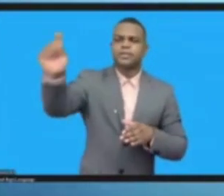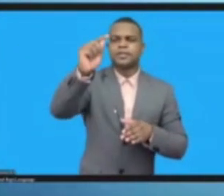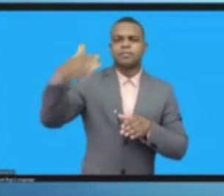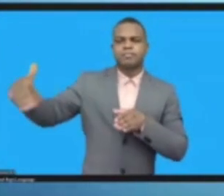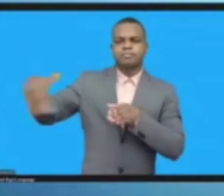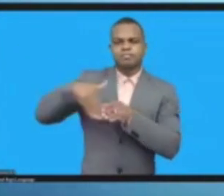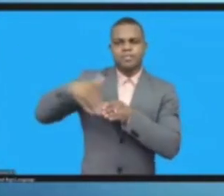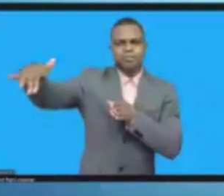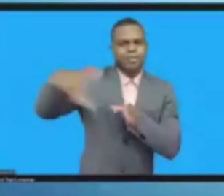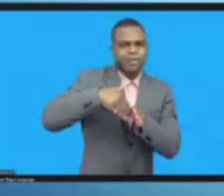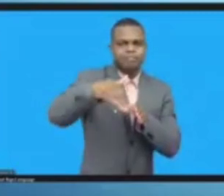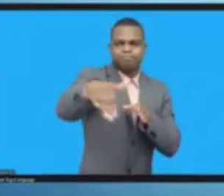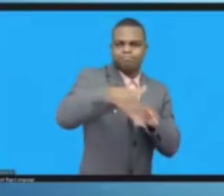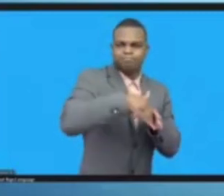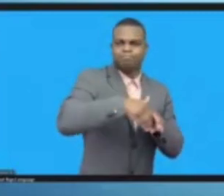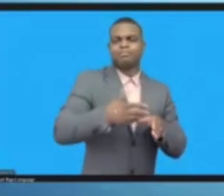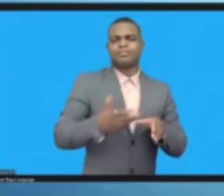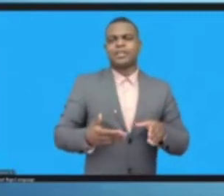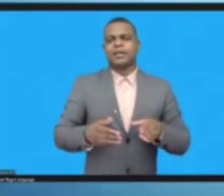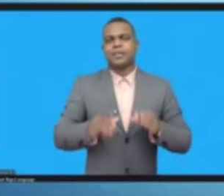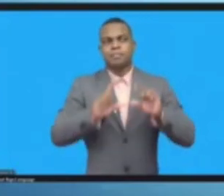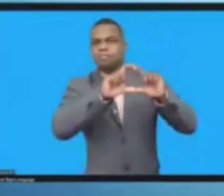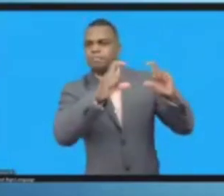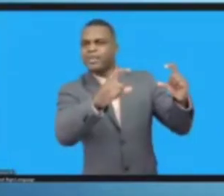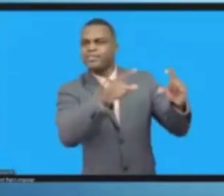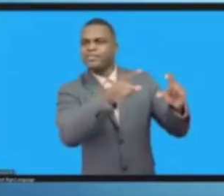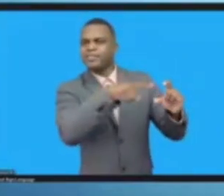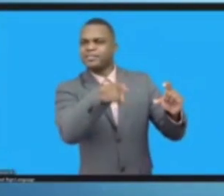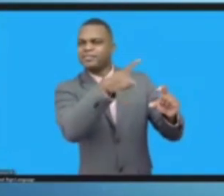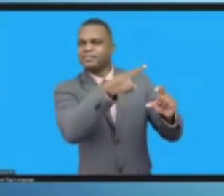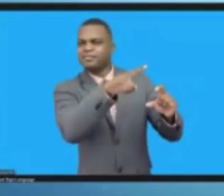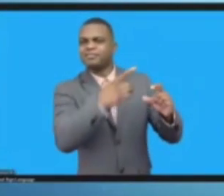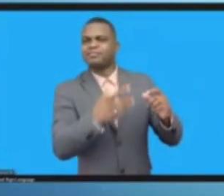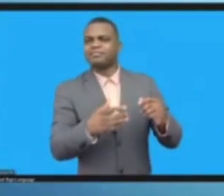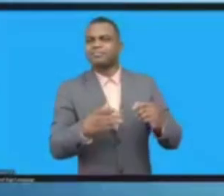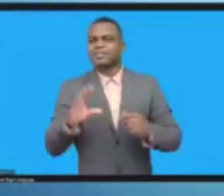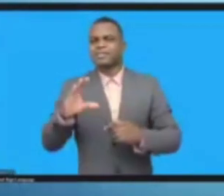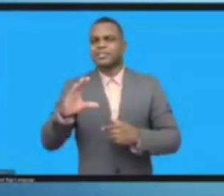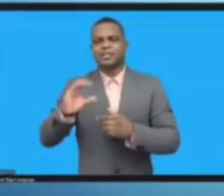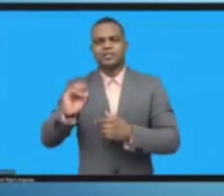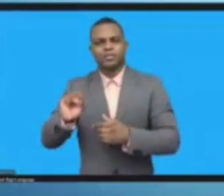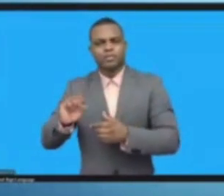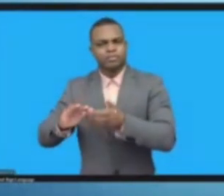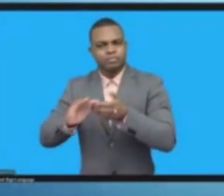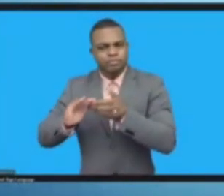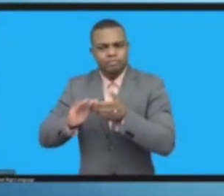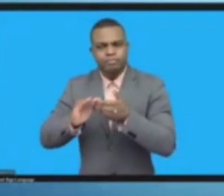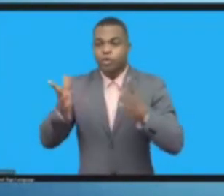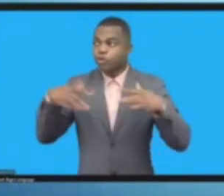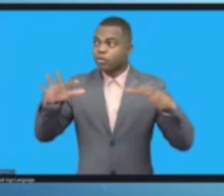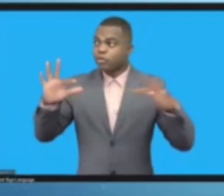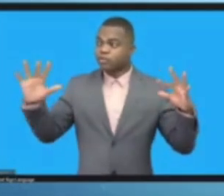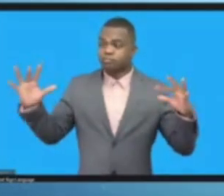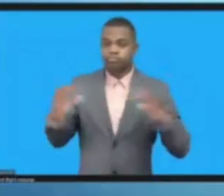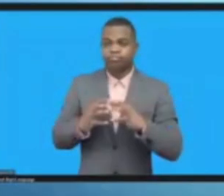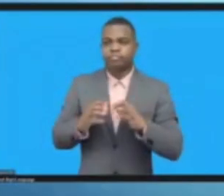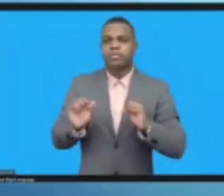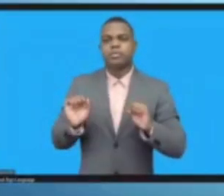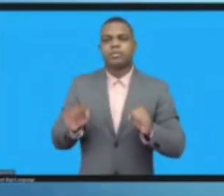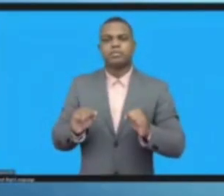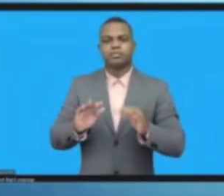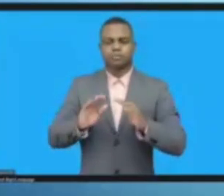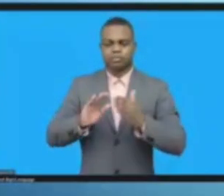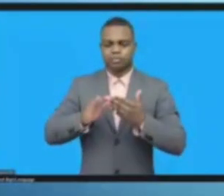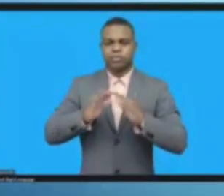y ayudar a traer todas las voces a la mesa nuestra cultura colaborativa de las relaciones que establecimos